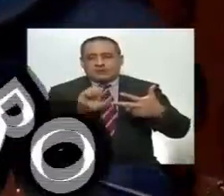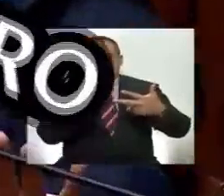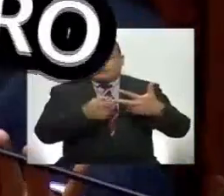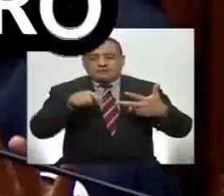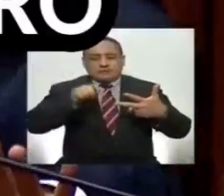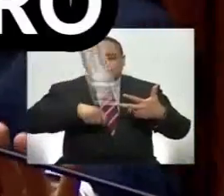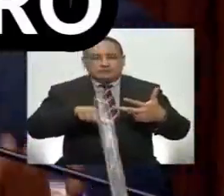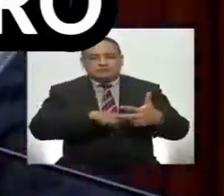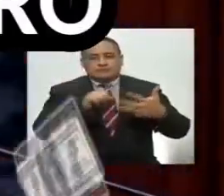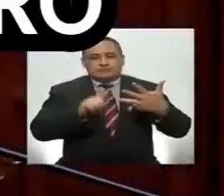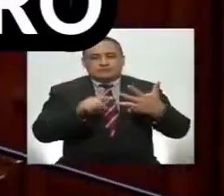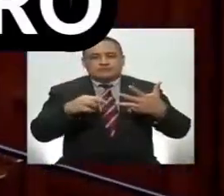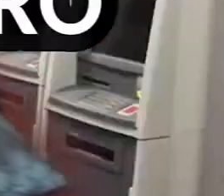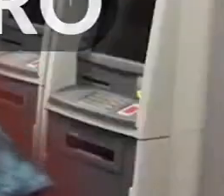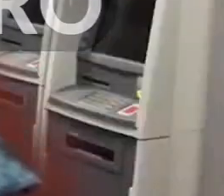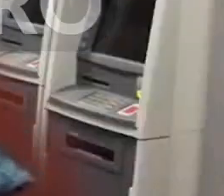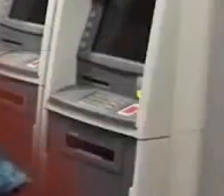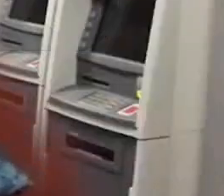vamos al